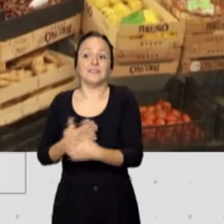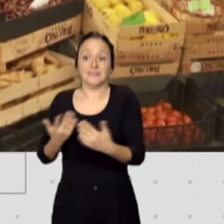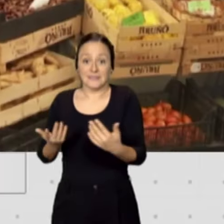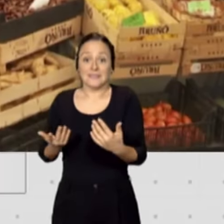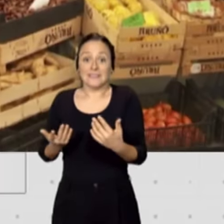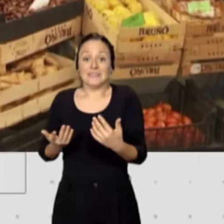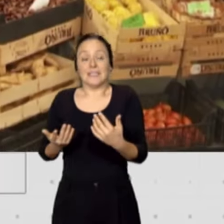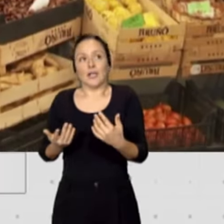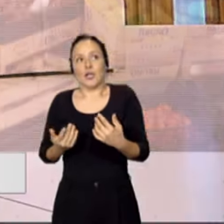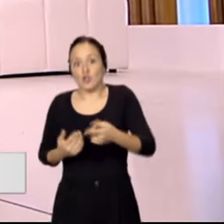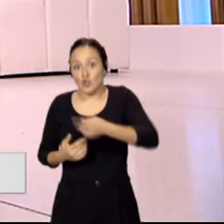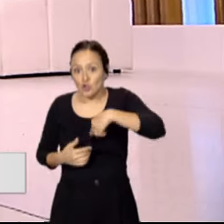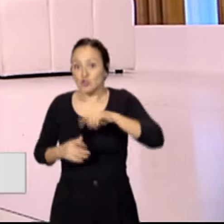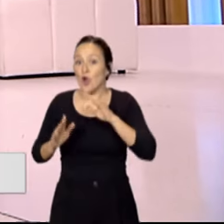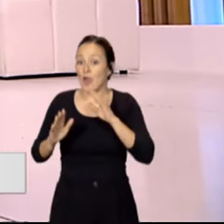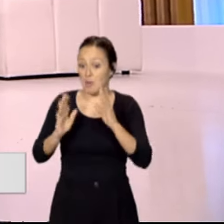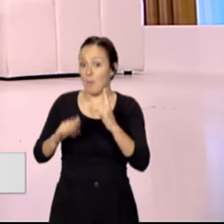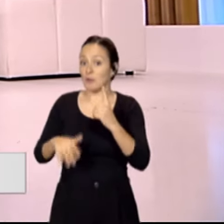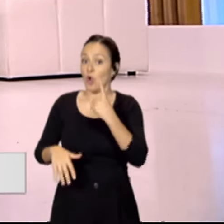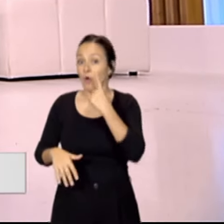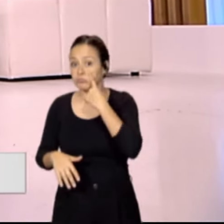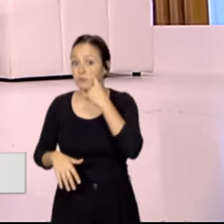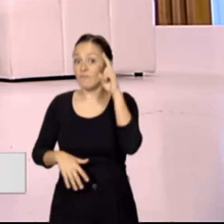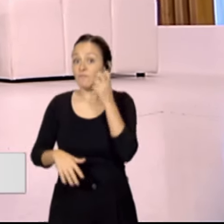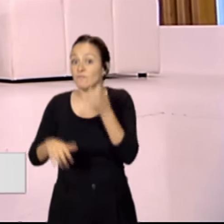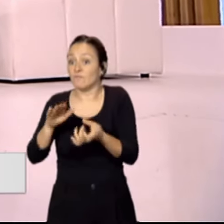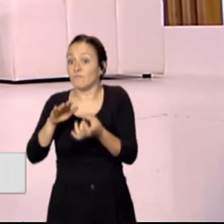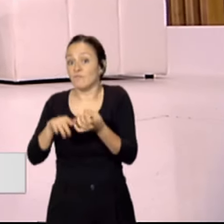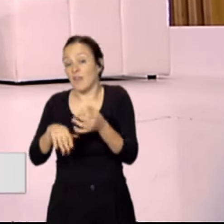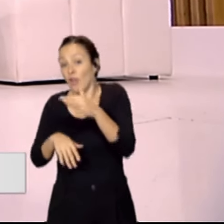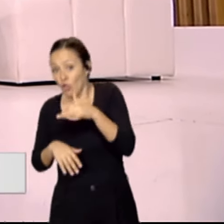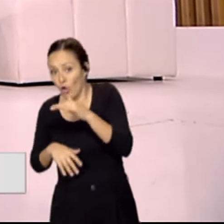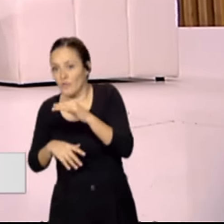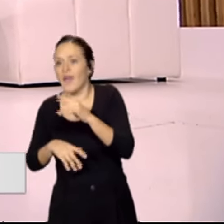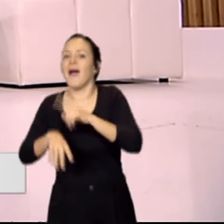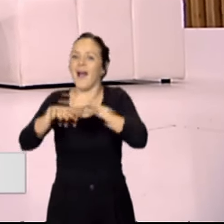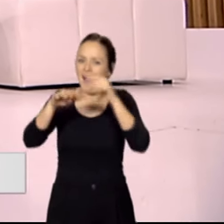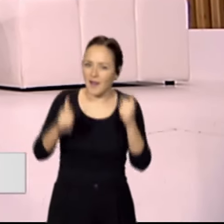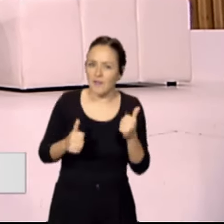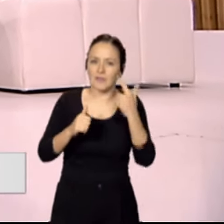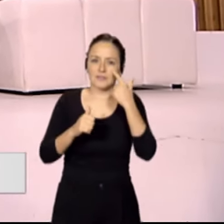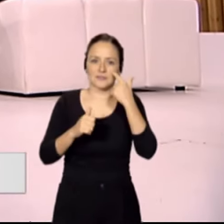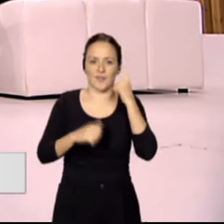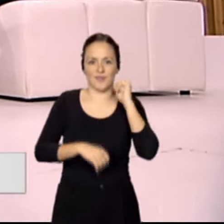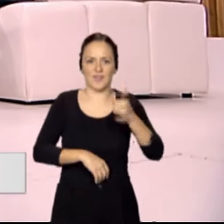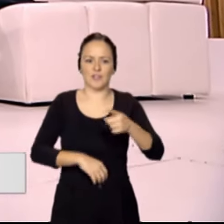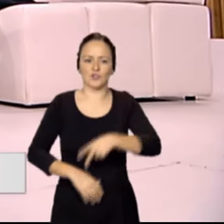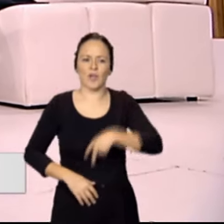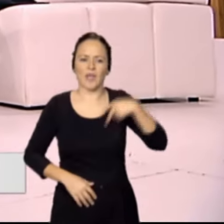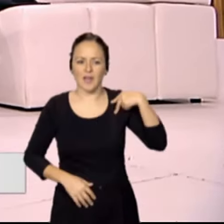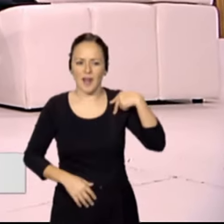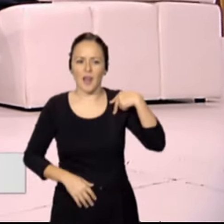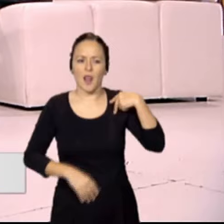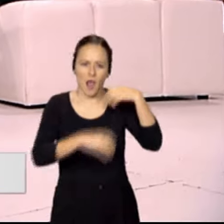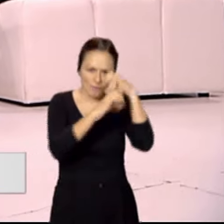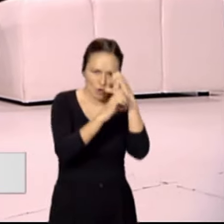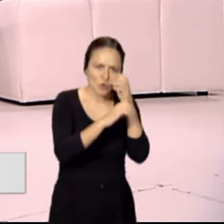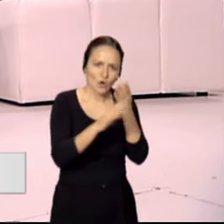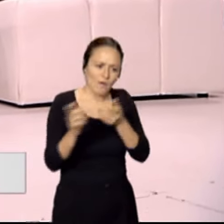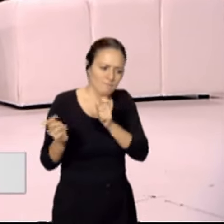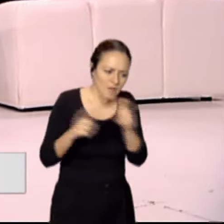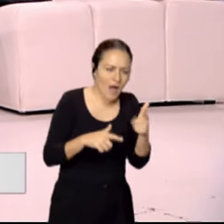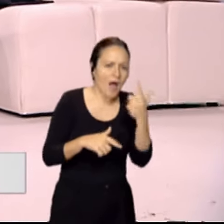inspección de trazabilidad solemos enviar a un laboratorio que tiene la propia dirección general para ver si encontramos trazas de elementos nocivos o